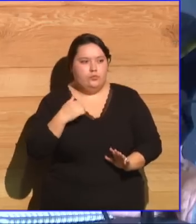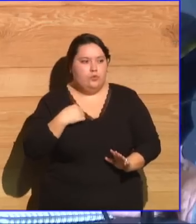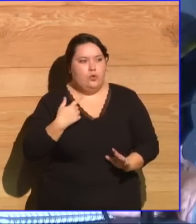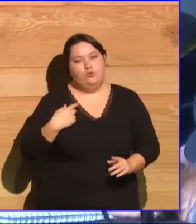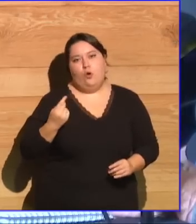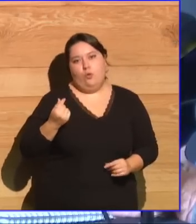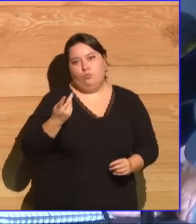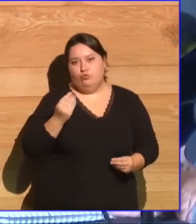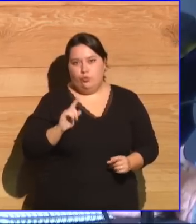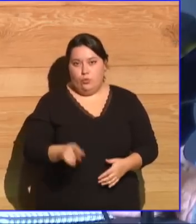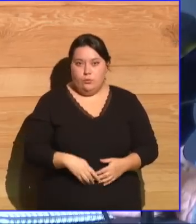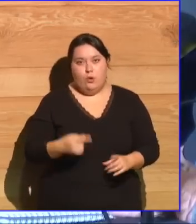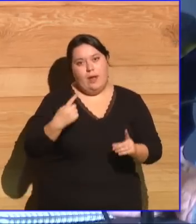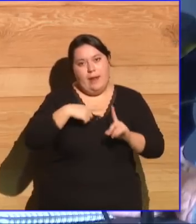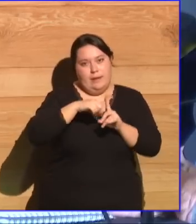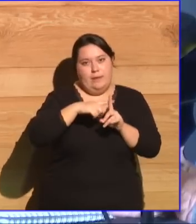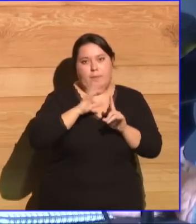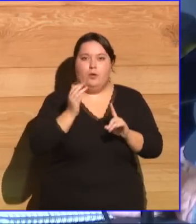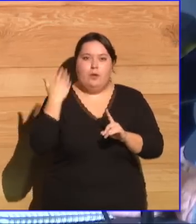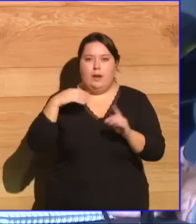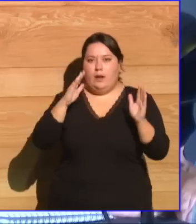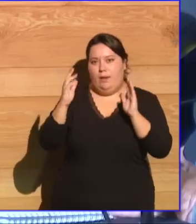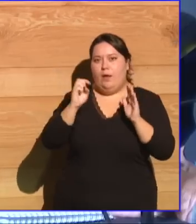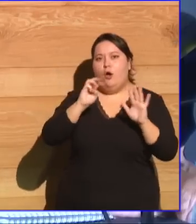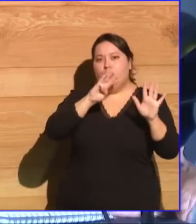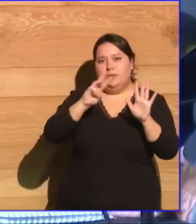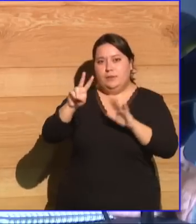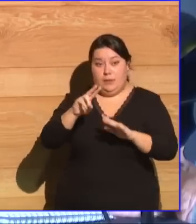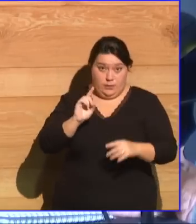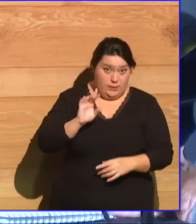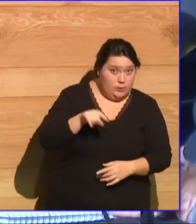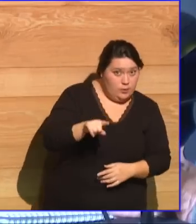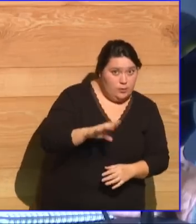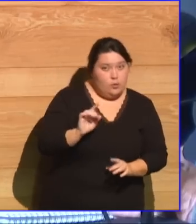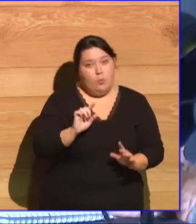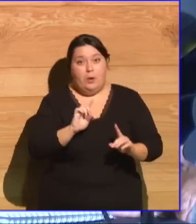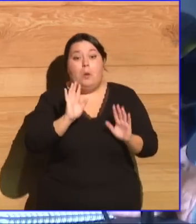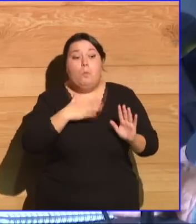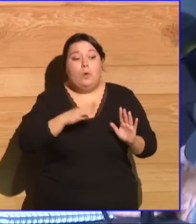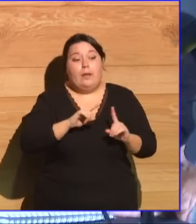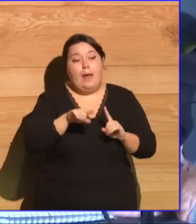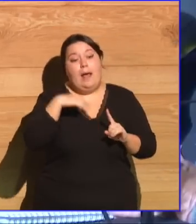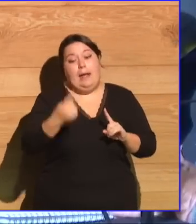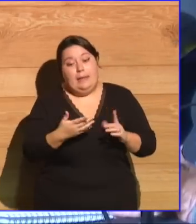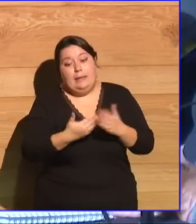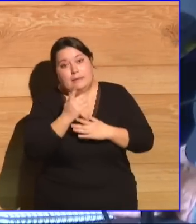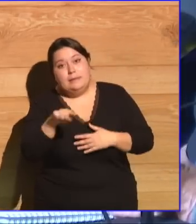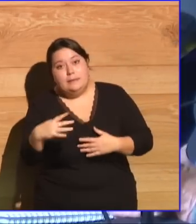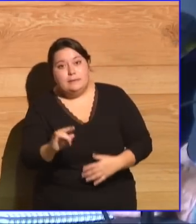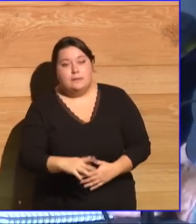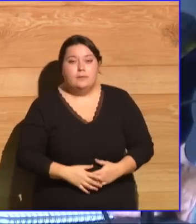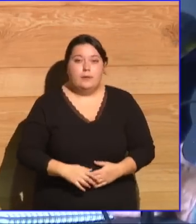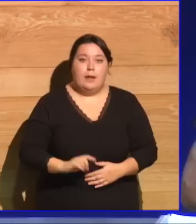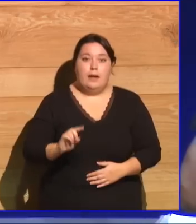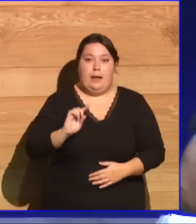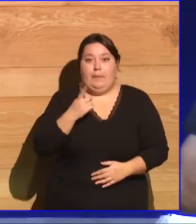estatus para ir al estreno. No tenías tanto nivel. En el 87, ¿no? Pero a lo mejor al día siguiente sí. ¿No? Y a la primera